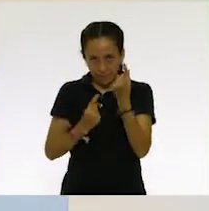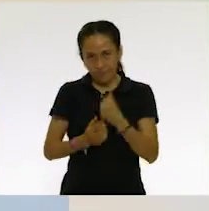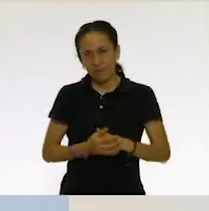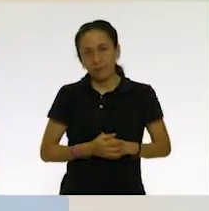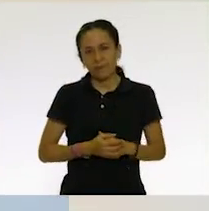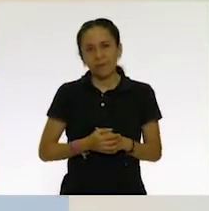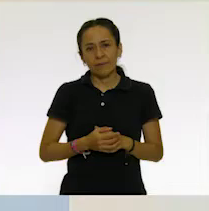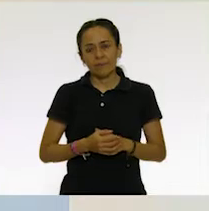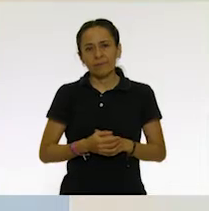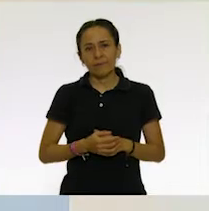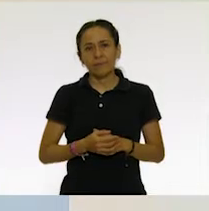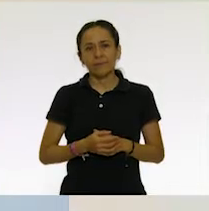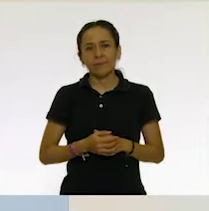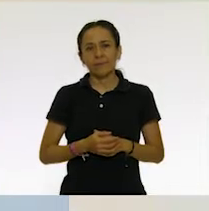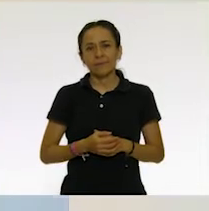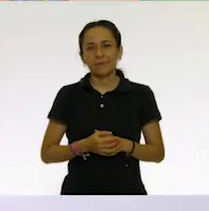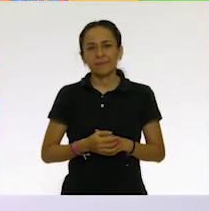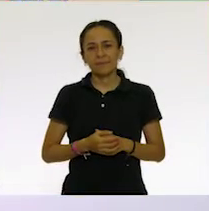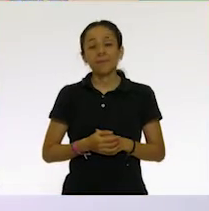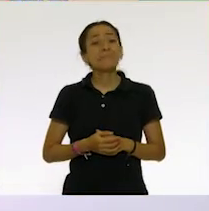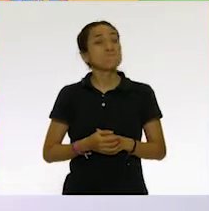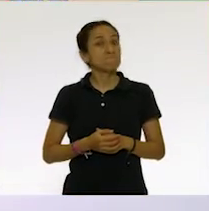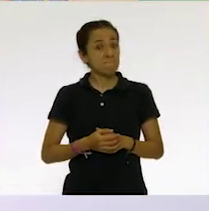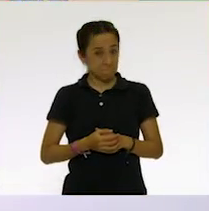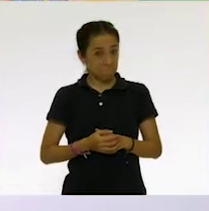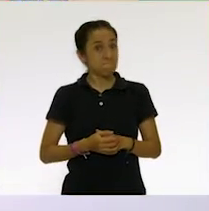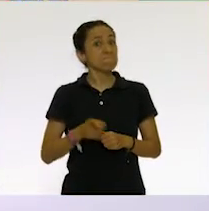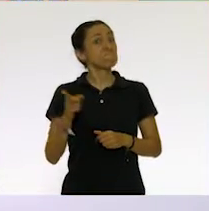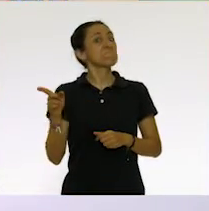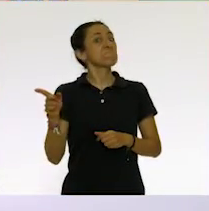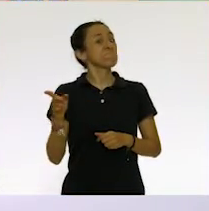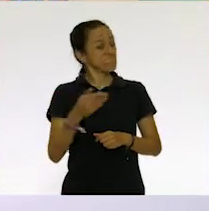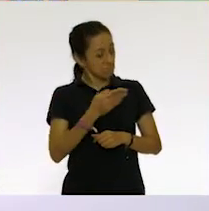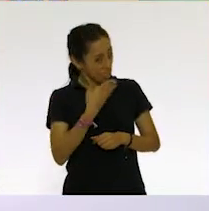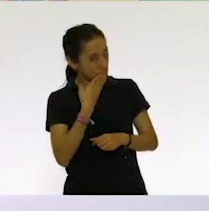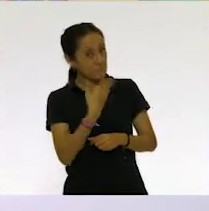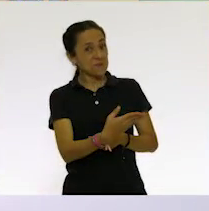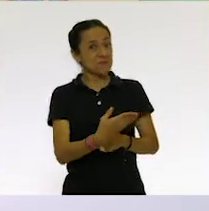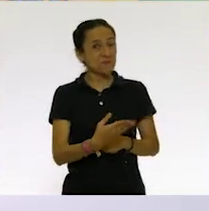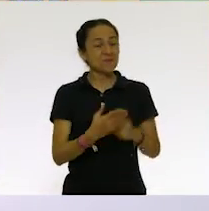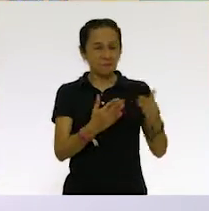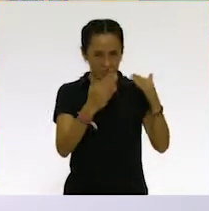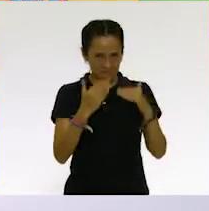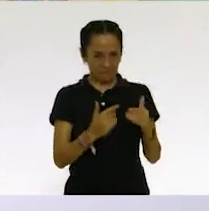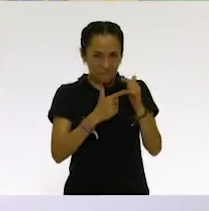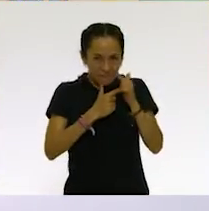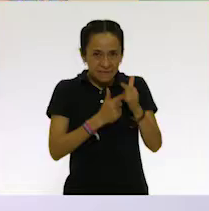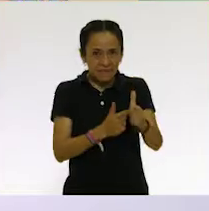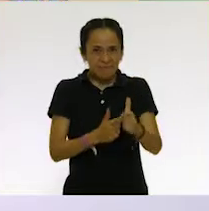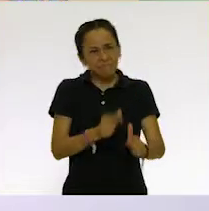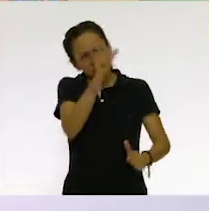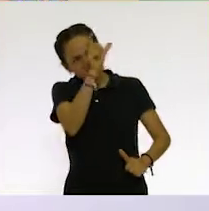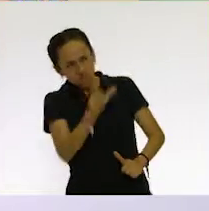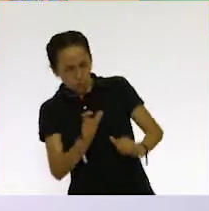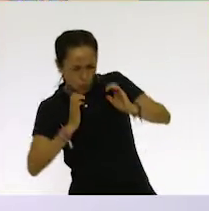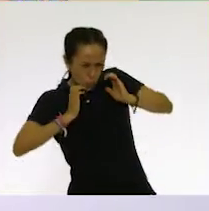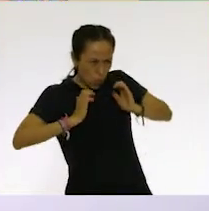Algunos frutos. ¡Muy bien, Itza! ¡Sigamos! Físicamente, ¿cómo es el oso?